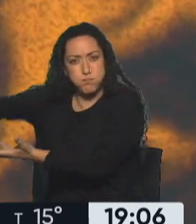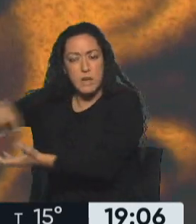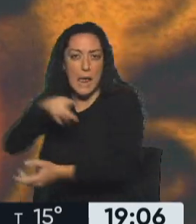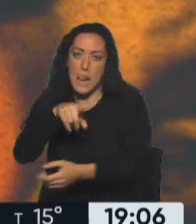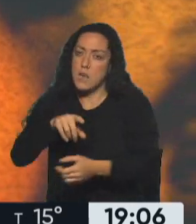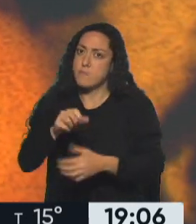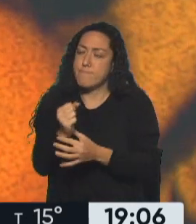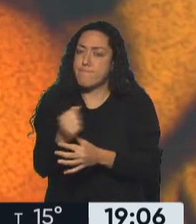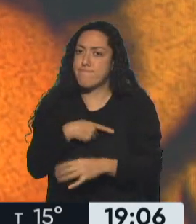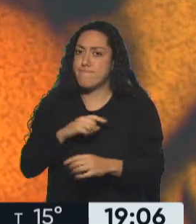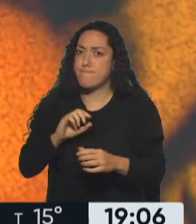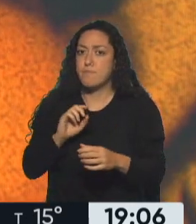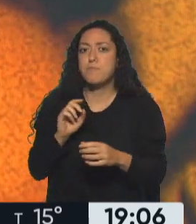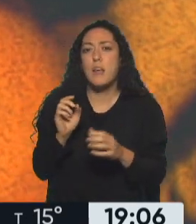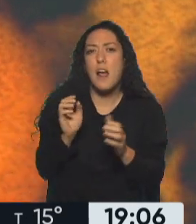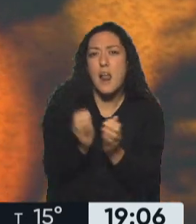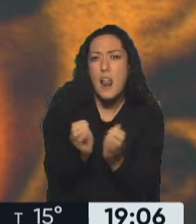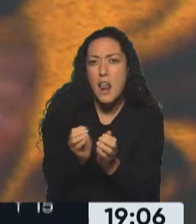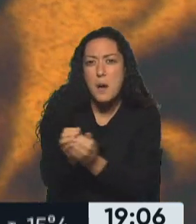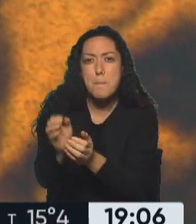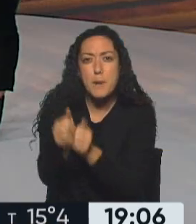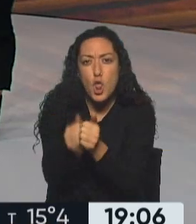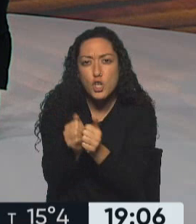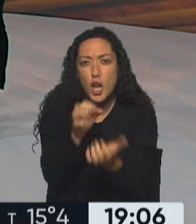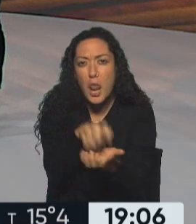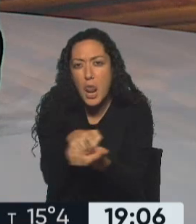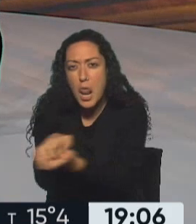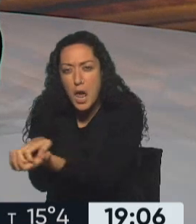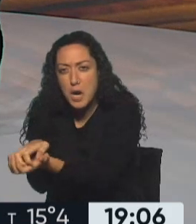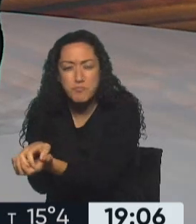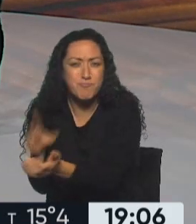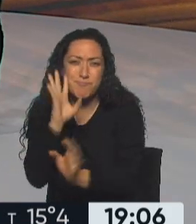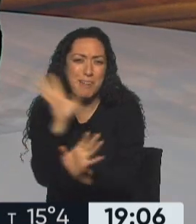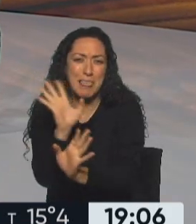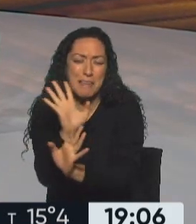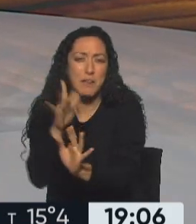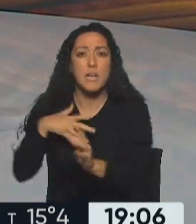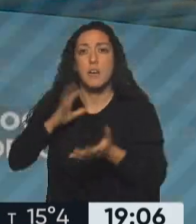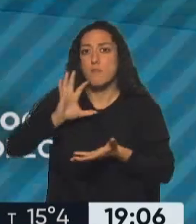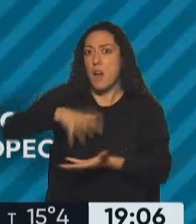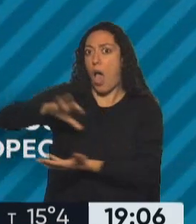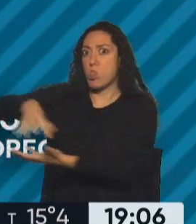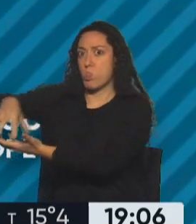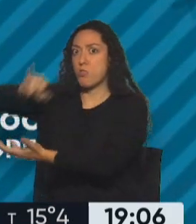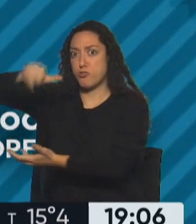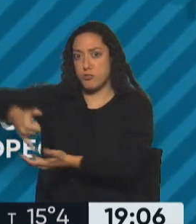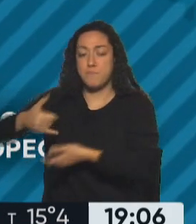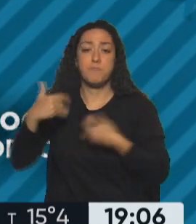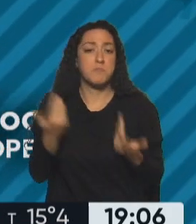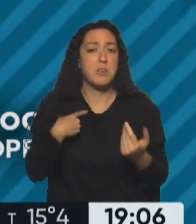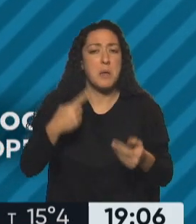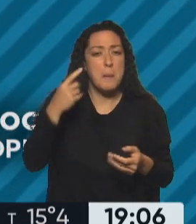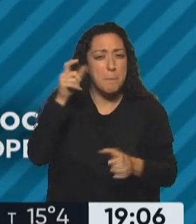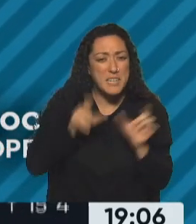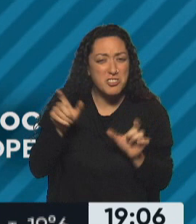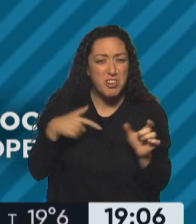están como ajenos un poco a este conflicto político-económico, pero dice Grobo, con esta inestabilidad el productor no piensa en liquidar